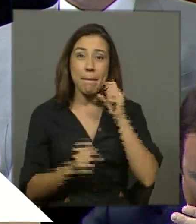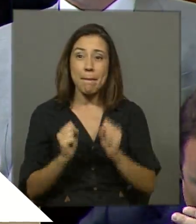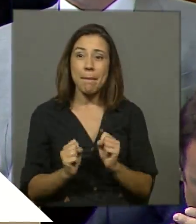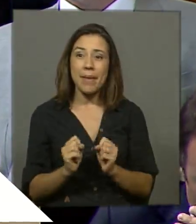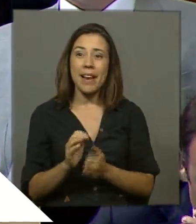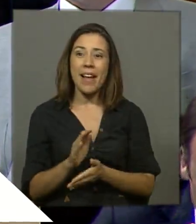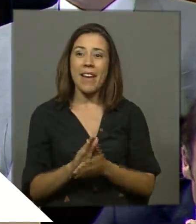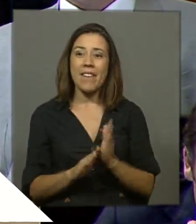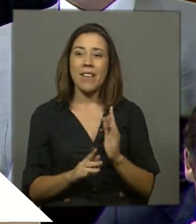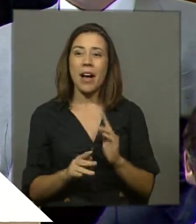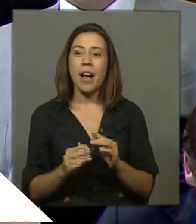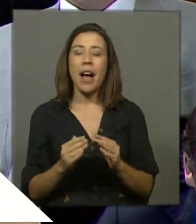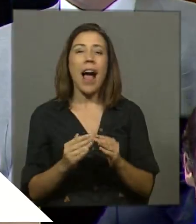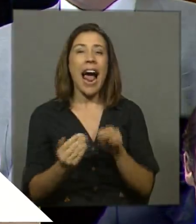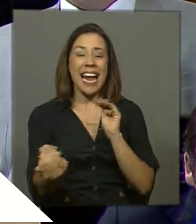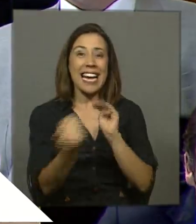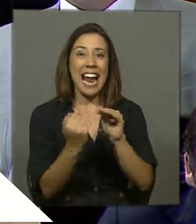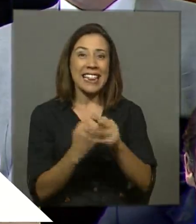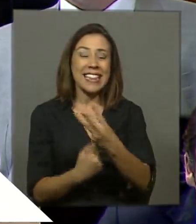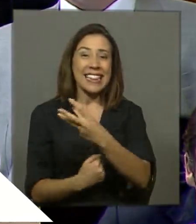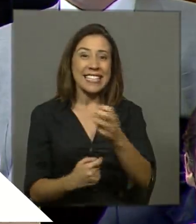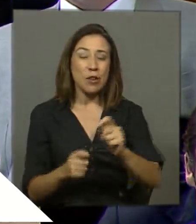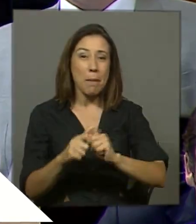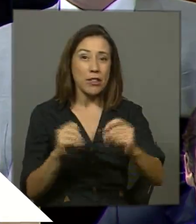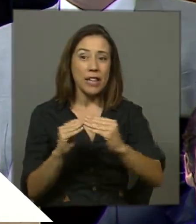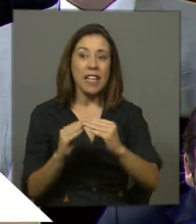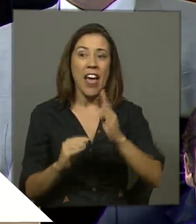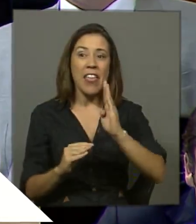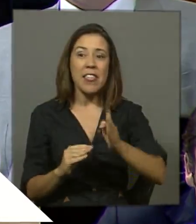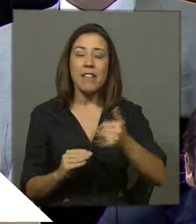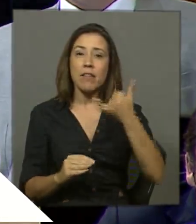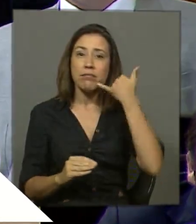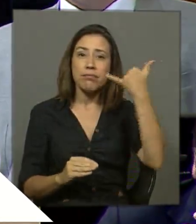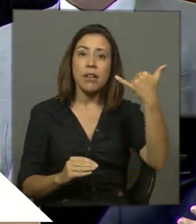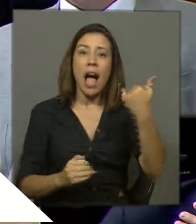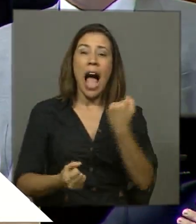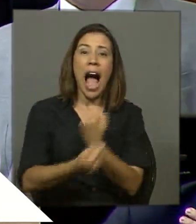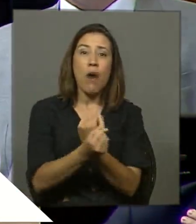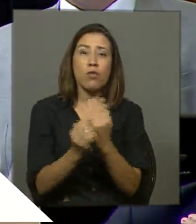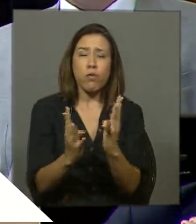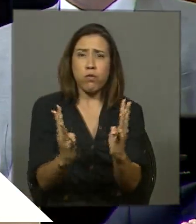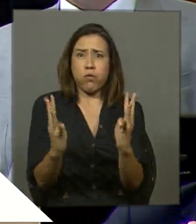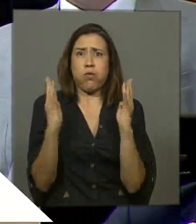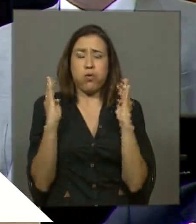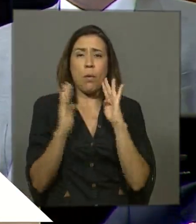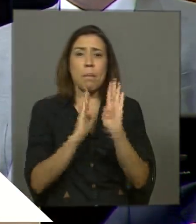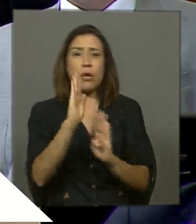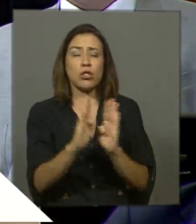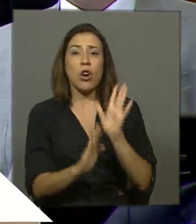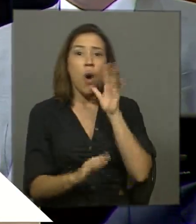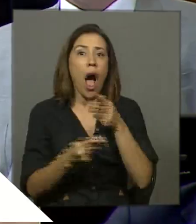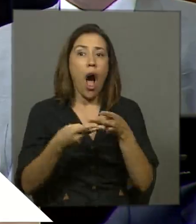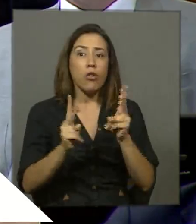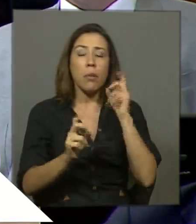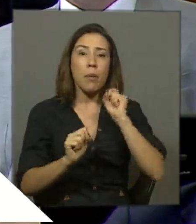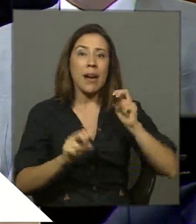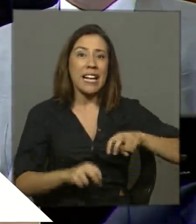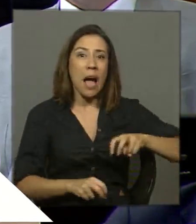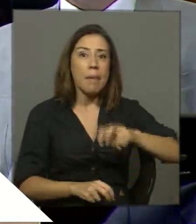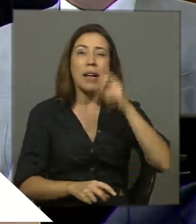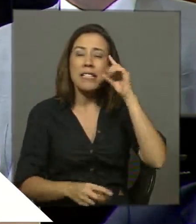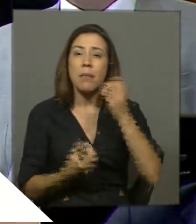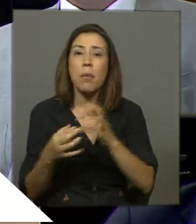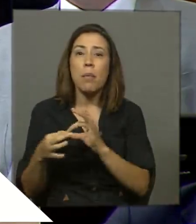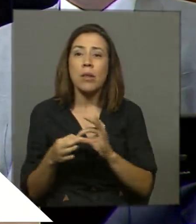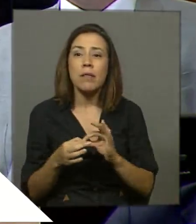salir a la carretera que queda 300 m de su casa tienen que llamar un vehículo blindado porque no tienen autorización para caminar sabe por qué